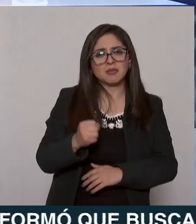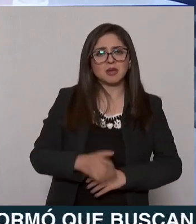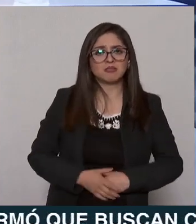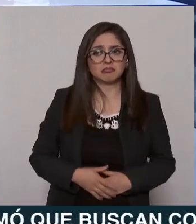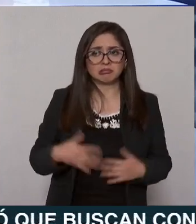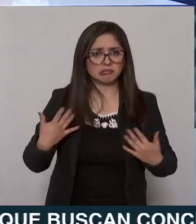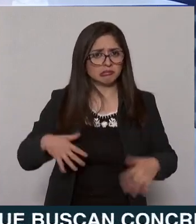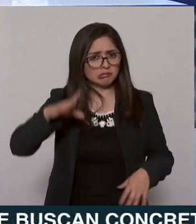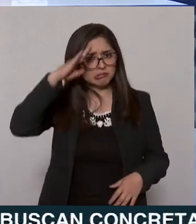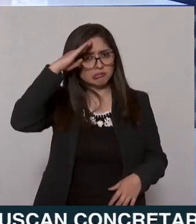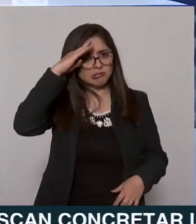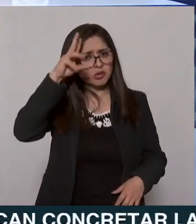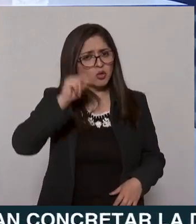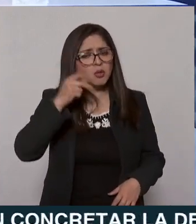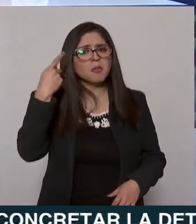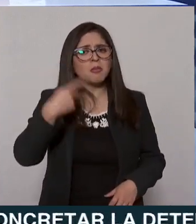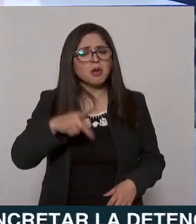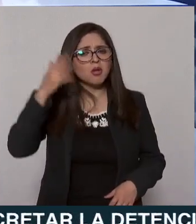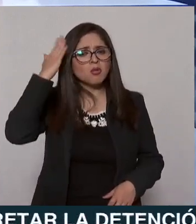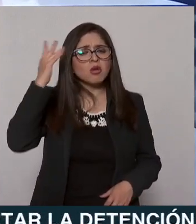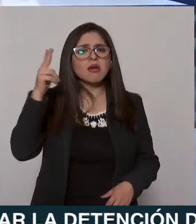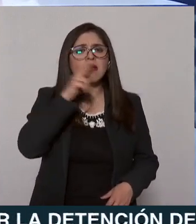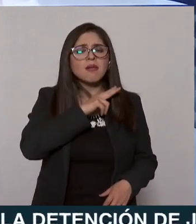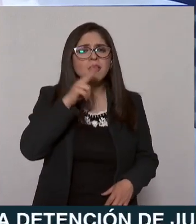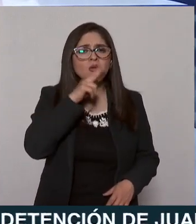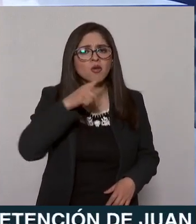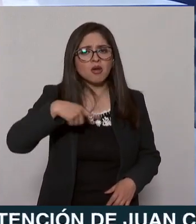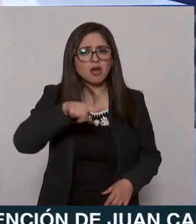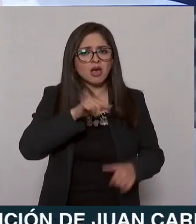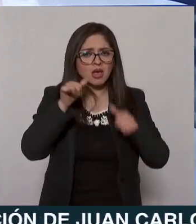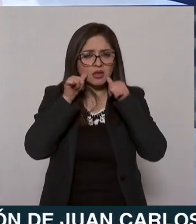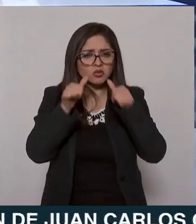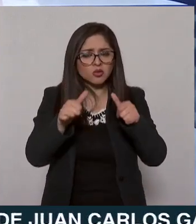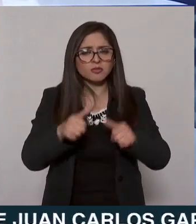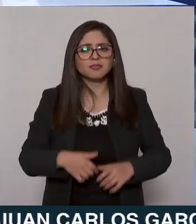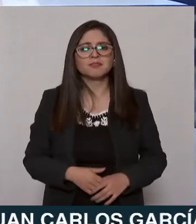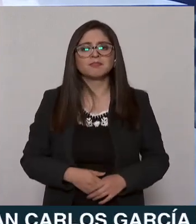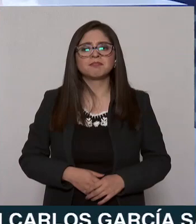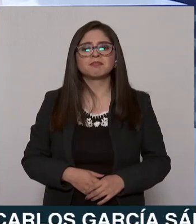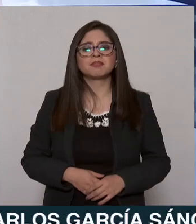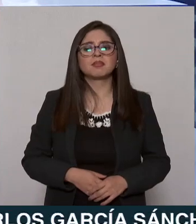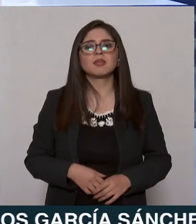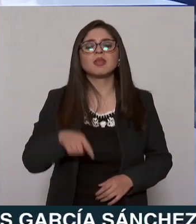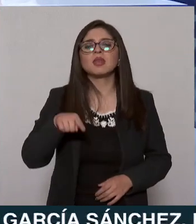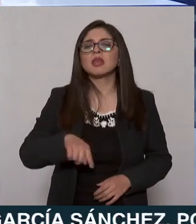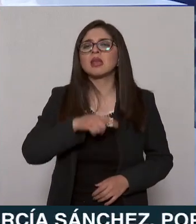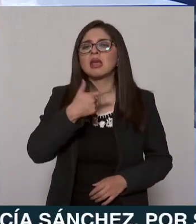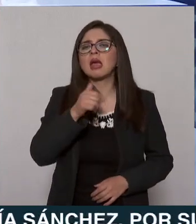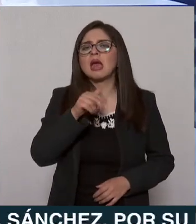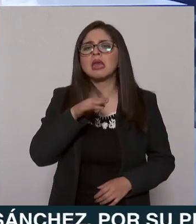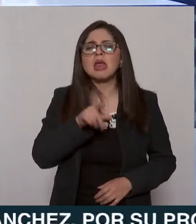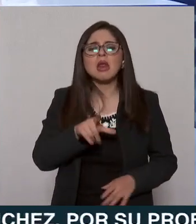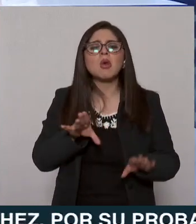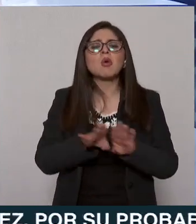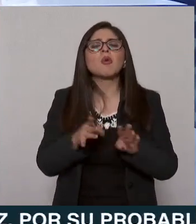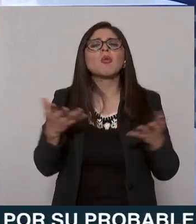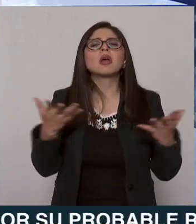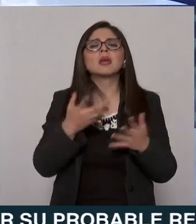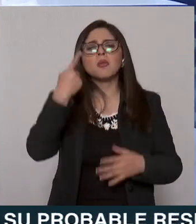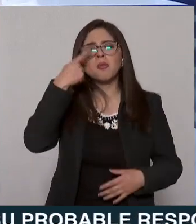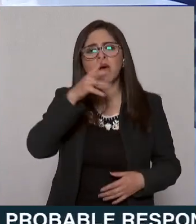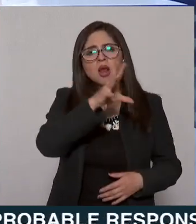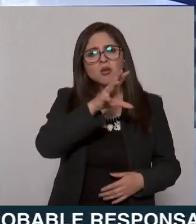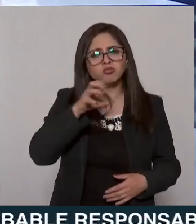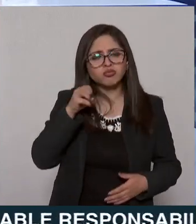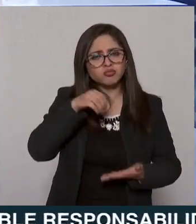Y la respuesta de la autoridad ha sido pues resolver el... Así resolver siempre el incidente. Pues rápidamente, Janiel, que nos recuerdes cómo entramos para descargarla y